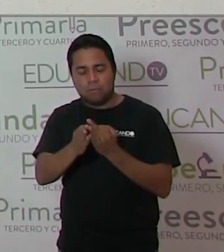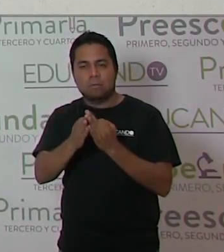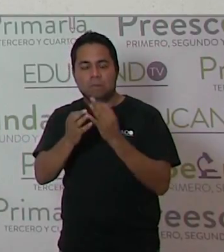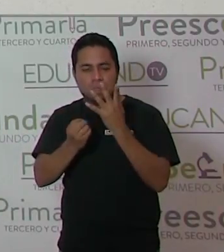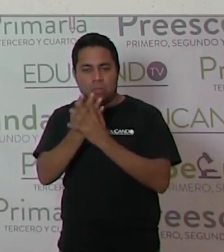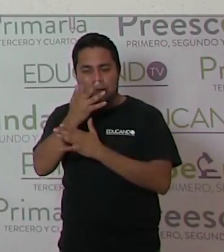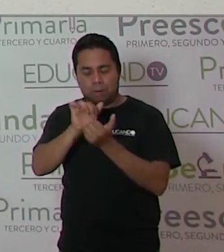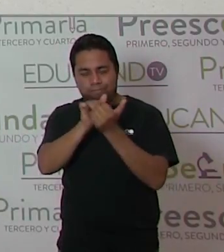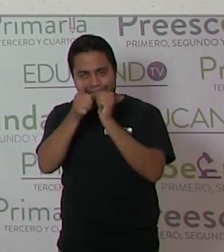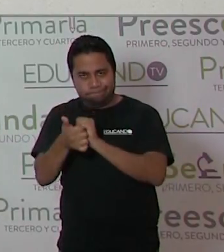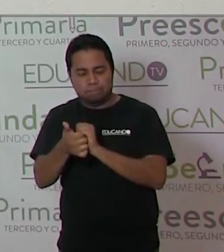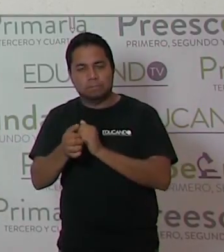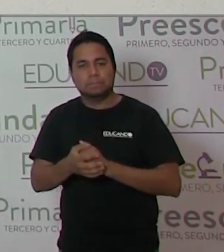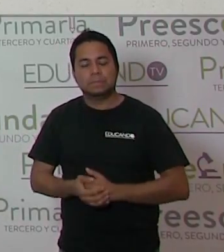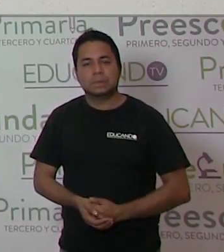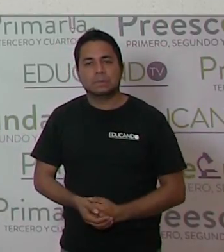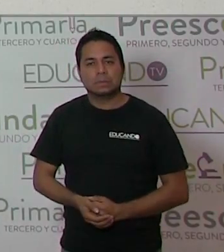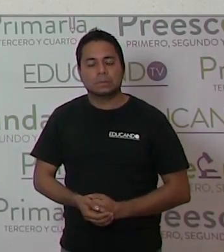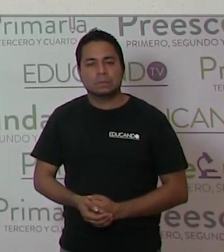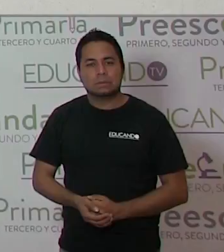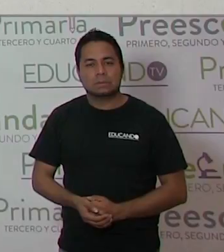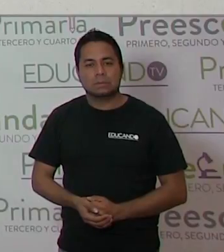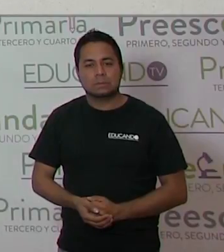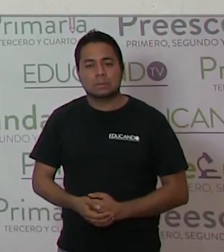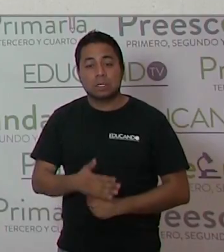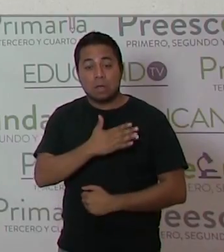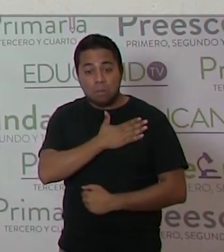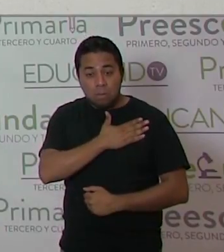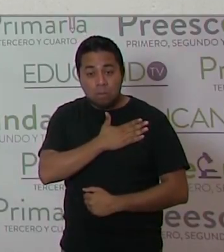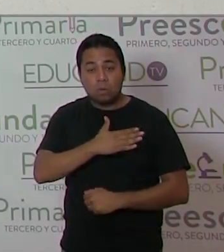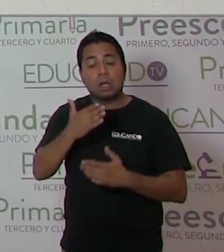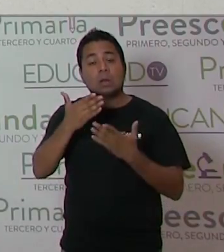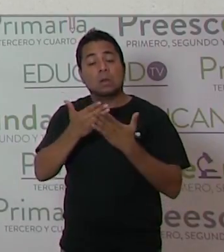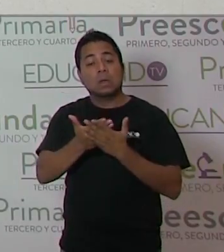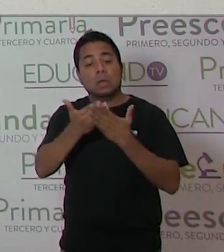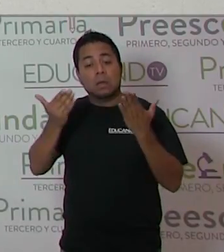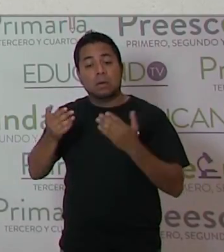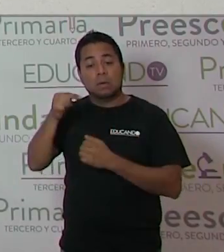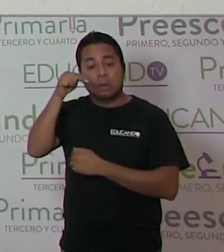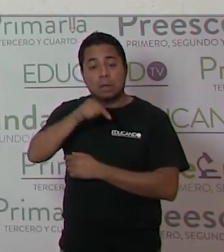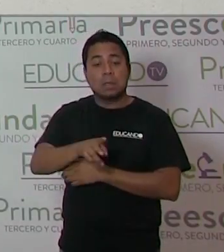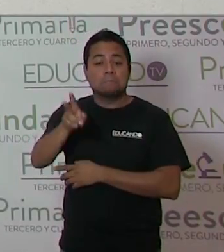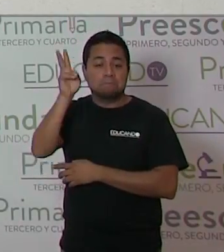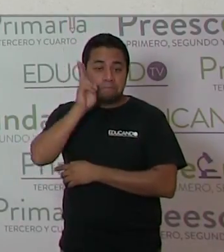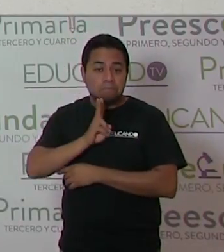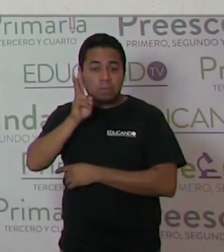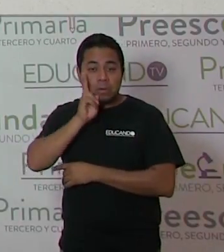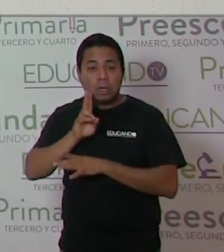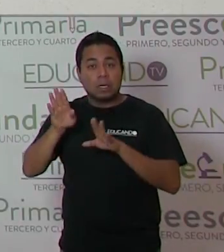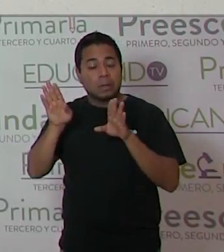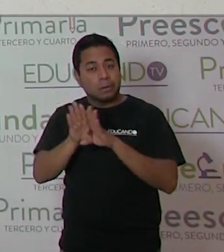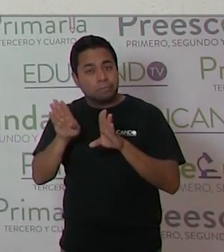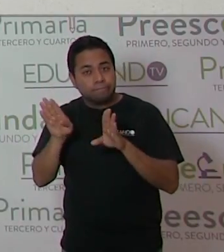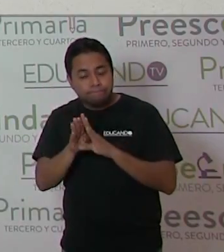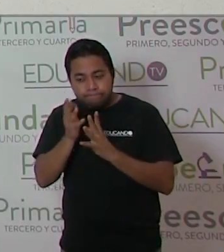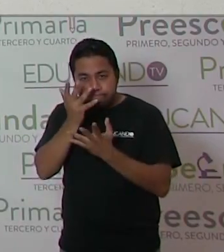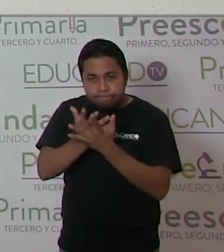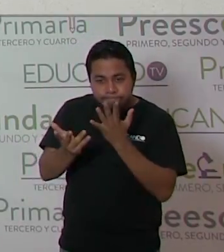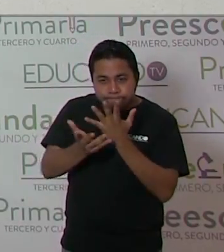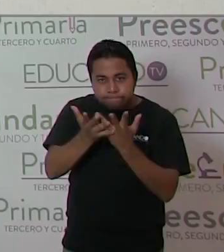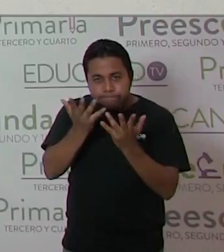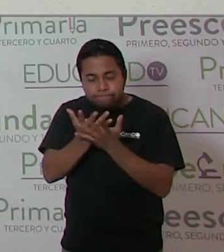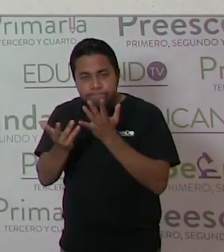otro cuerpo. Bueno, pues ahora vamos a tratar de construir